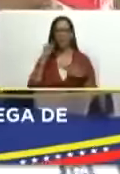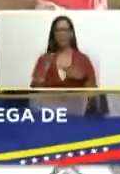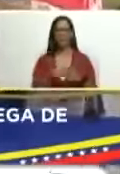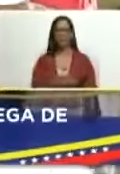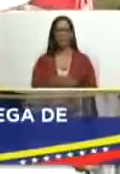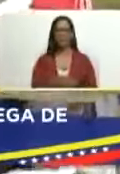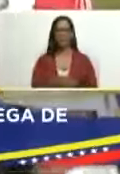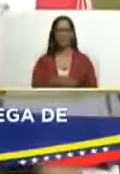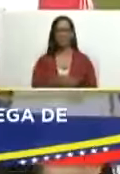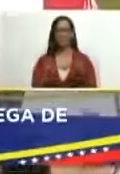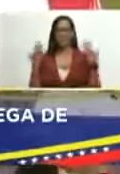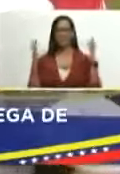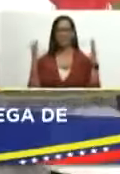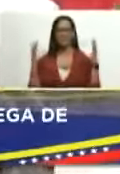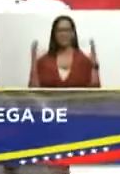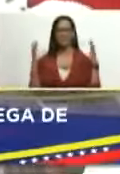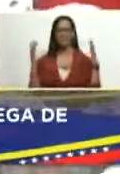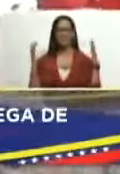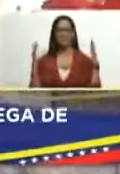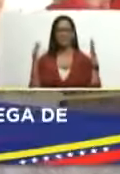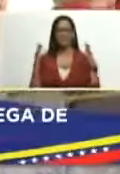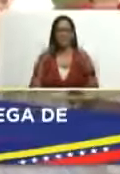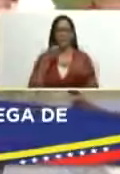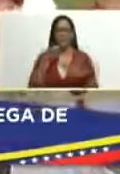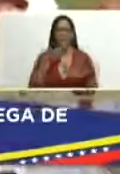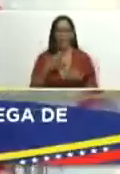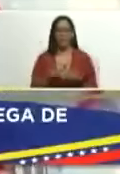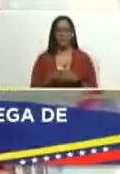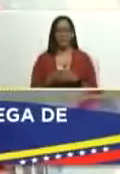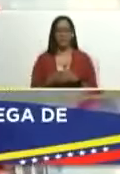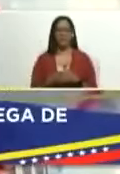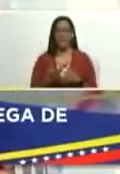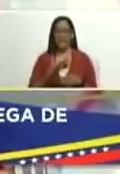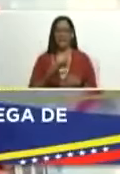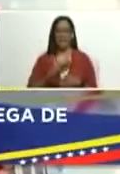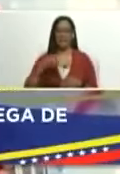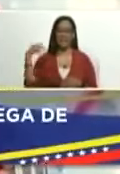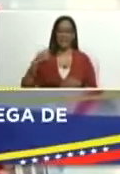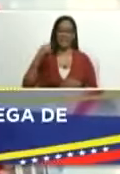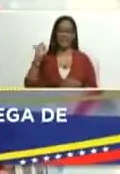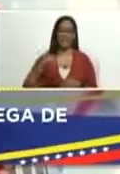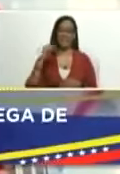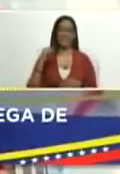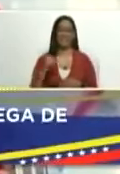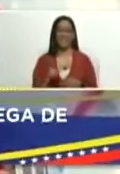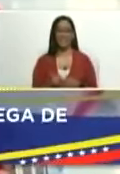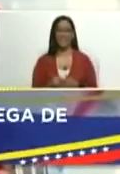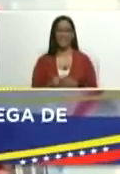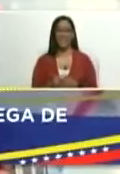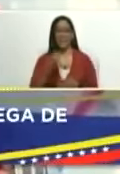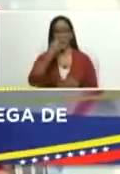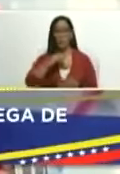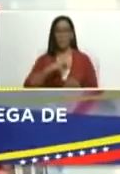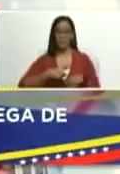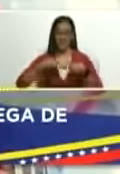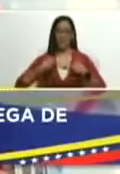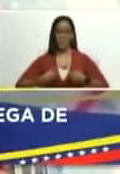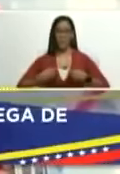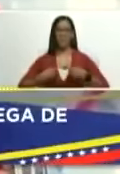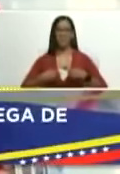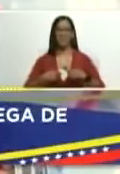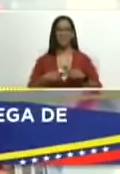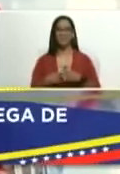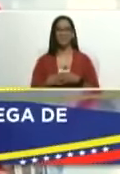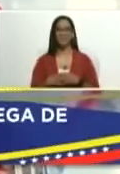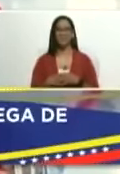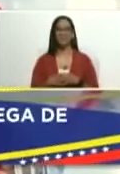Moro. Bueno, Suárez pico de plata, compadre. El hombre le pone.